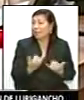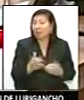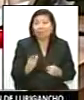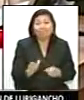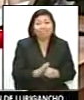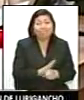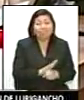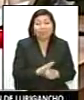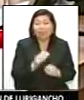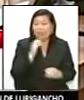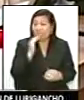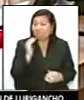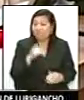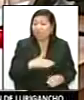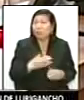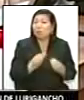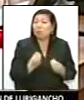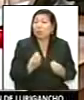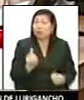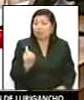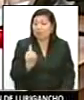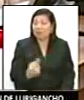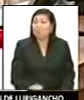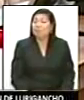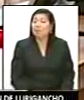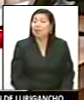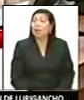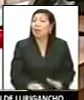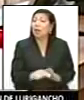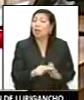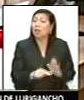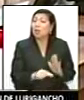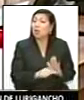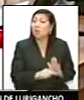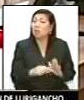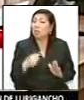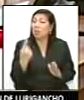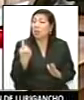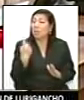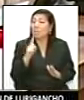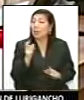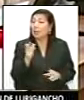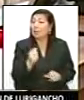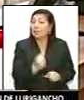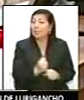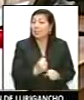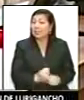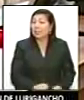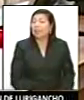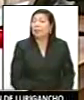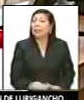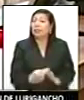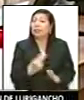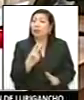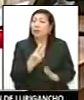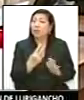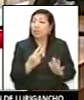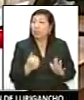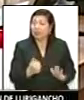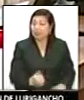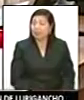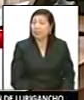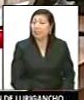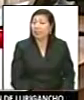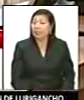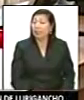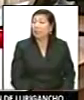totalmente falso, presidente, porque en primer lugar, esta es una norma que tiene alcance únicamente para los trabajadores del régimen 276. Como